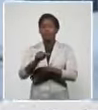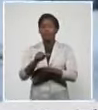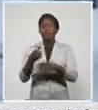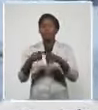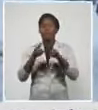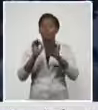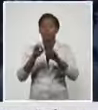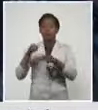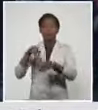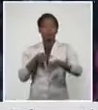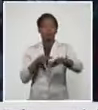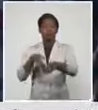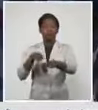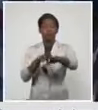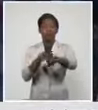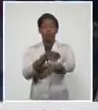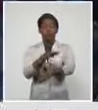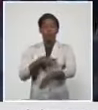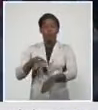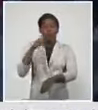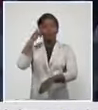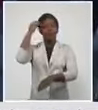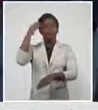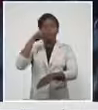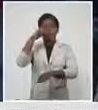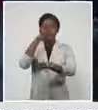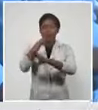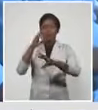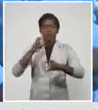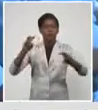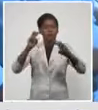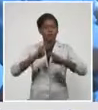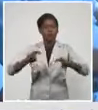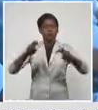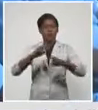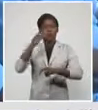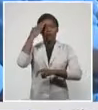que reconoce la fuerza de la ciencia en función de salvar vidas.